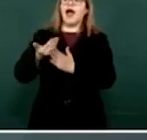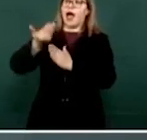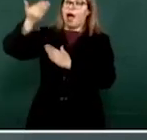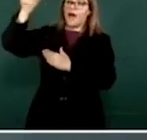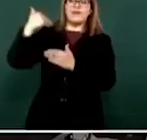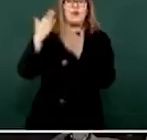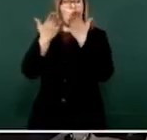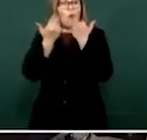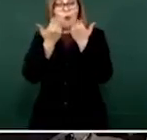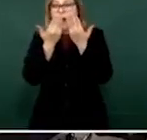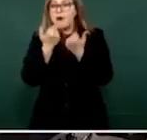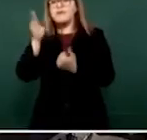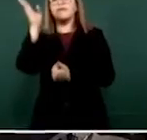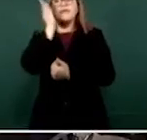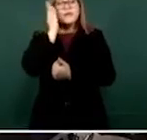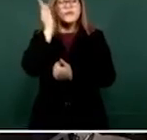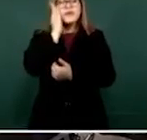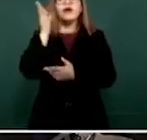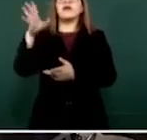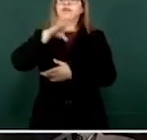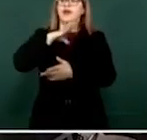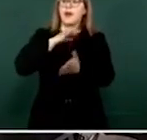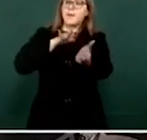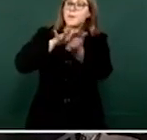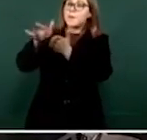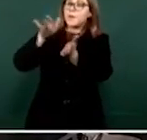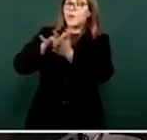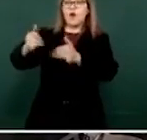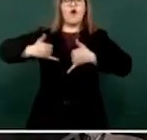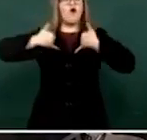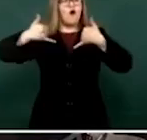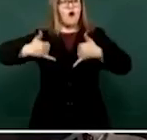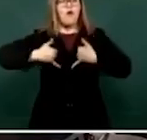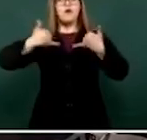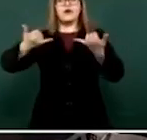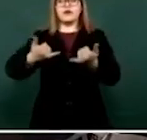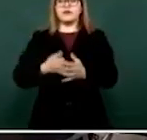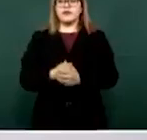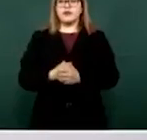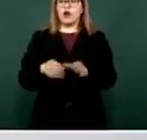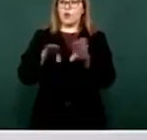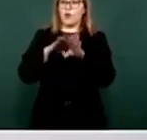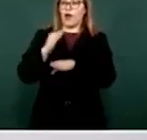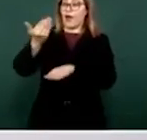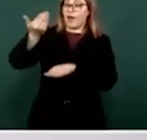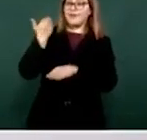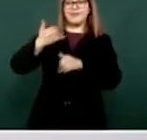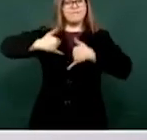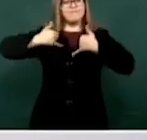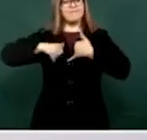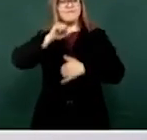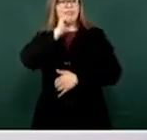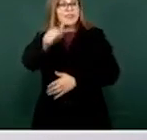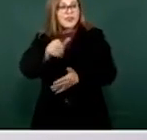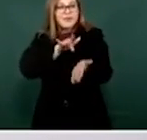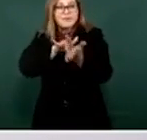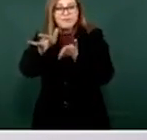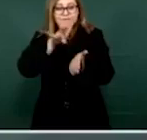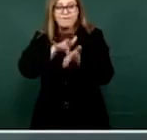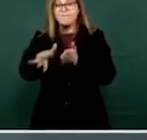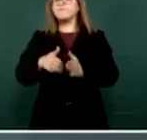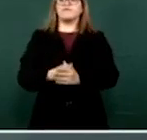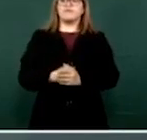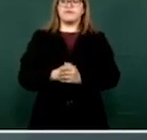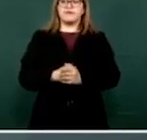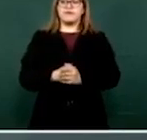antes, hay apoyo a los jóvenes, como no había antes.